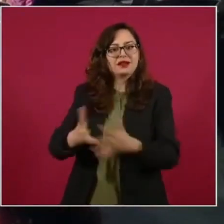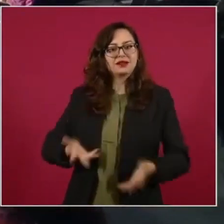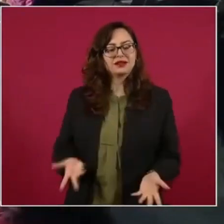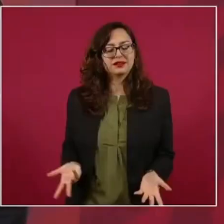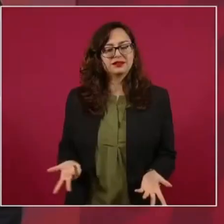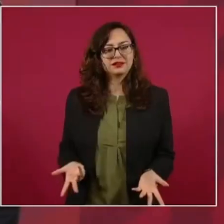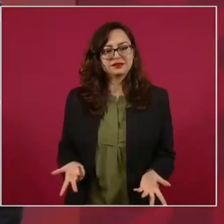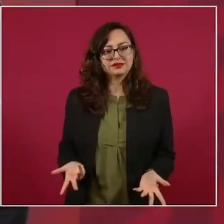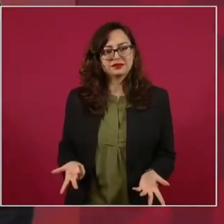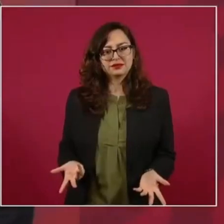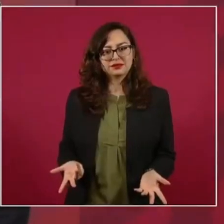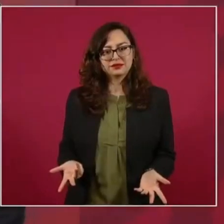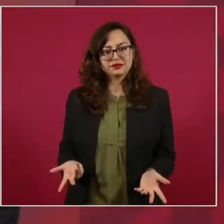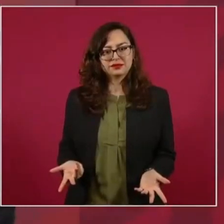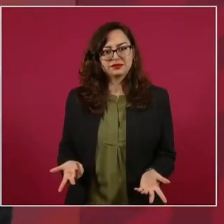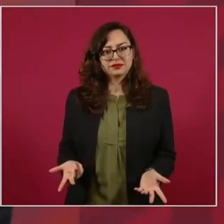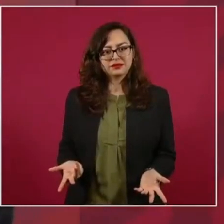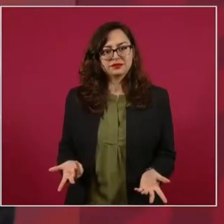¿Por qué no